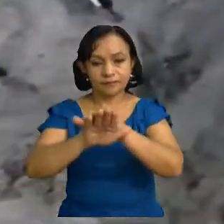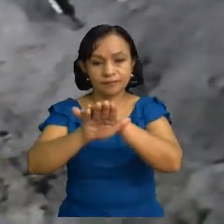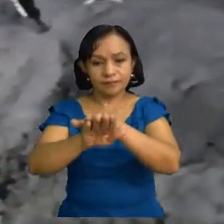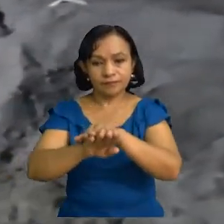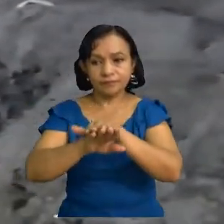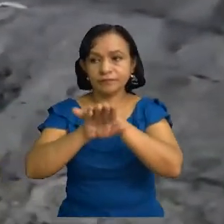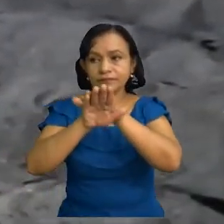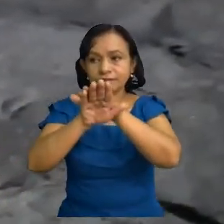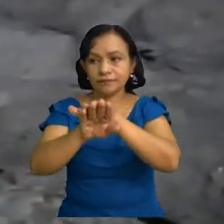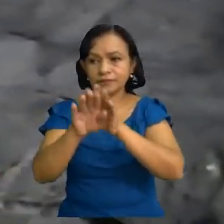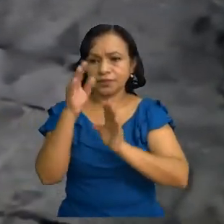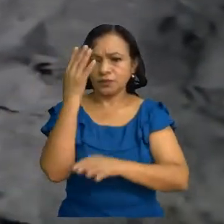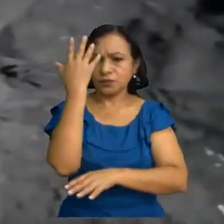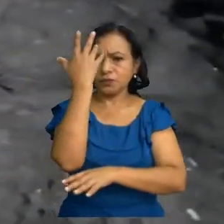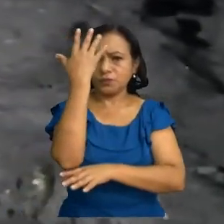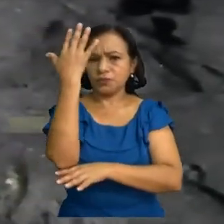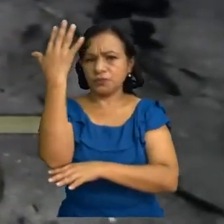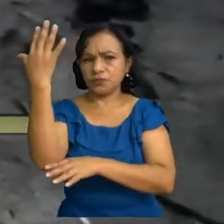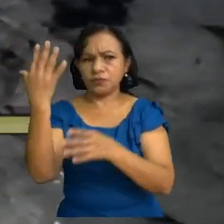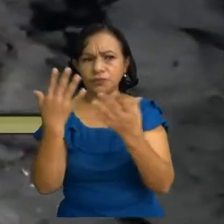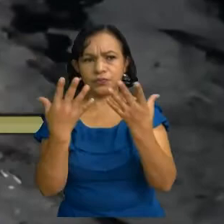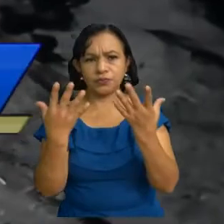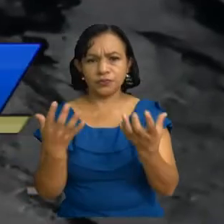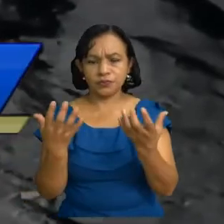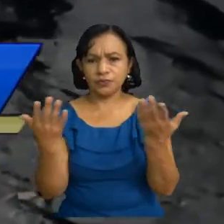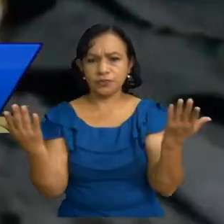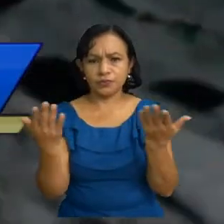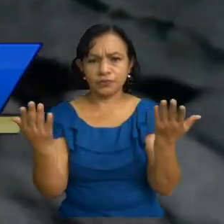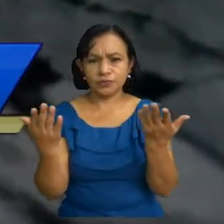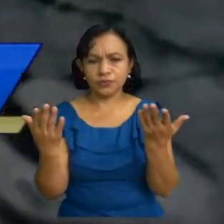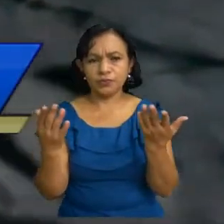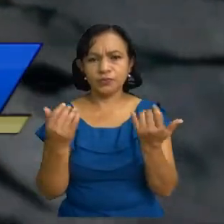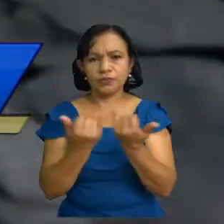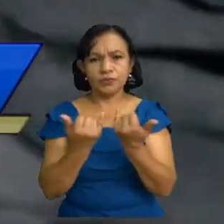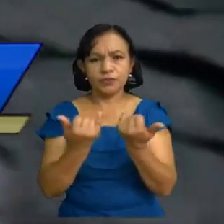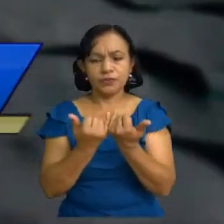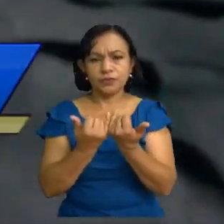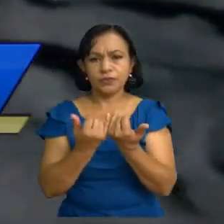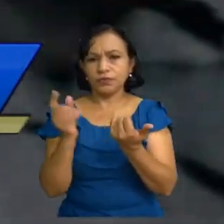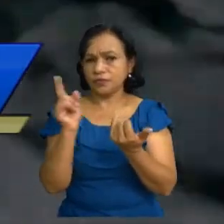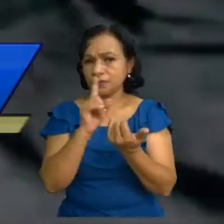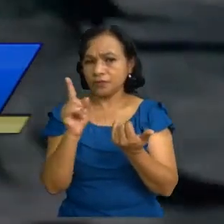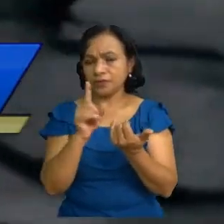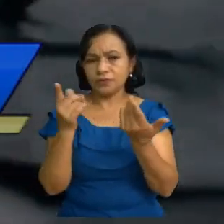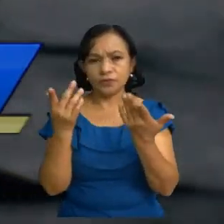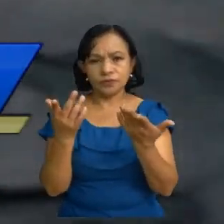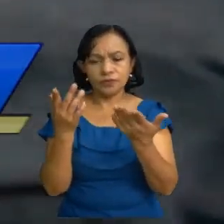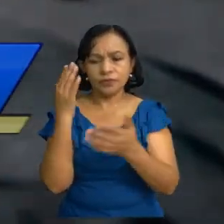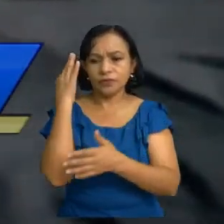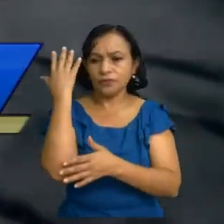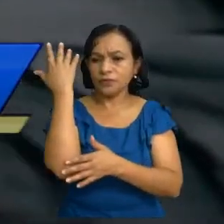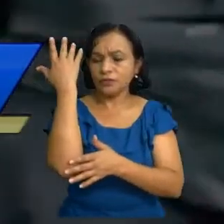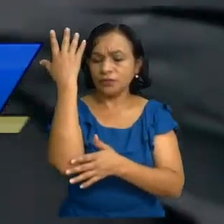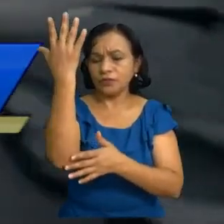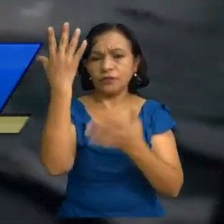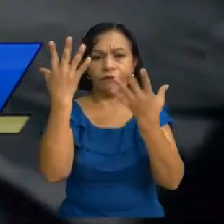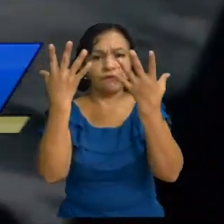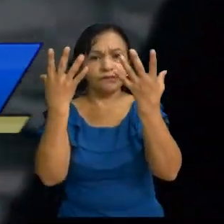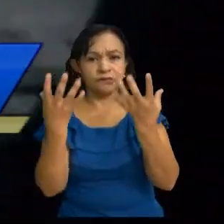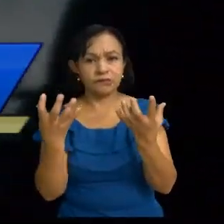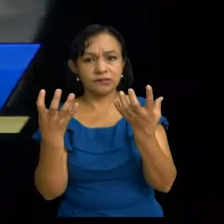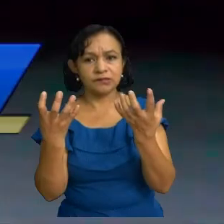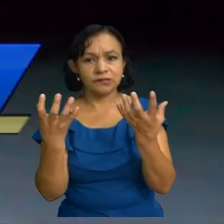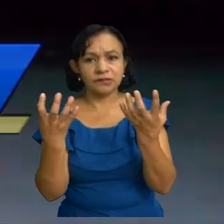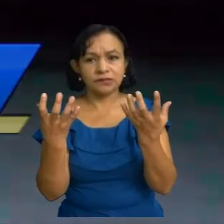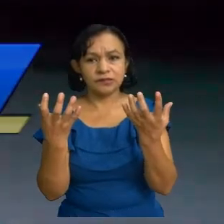de trópico seco ya no es que no exista bosque en el pacífico no señor es un bosque de trópico seco donde inclusive